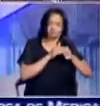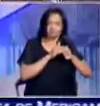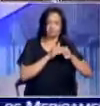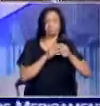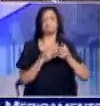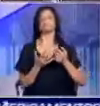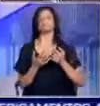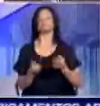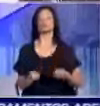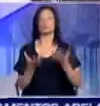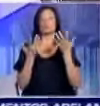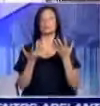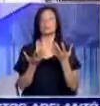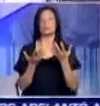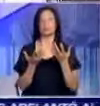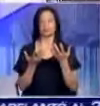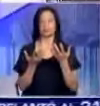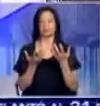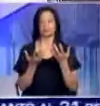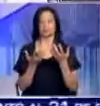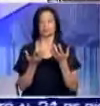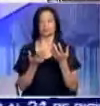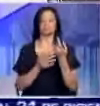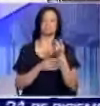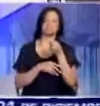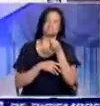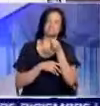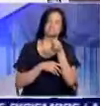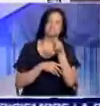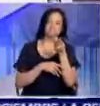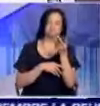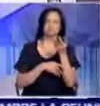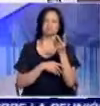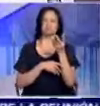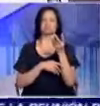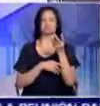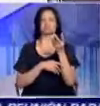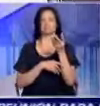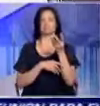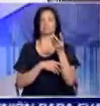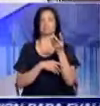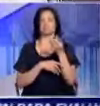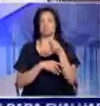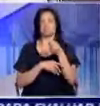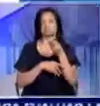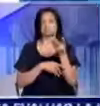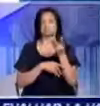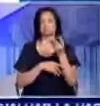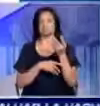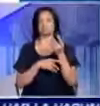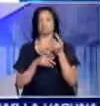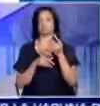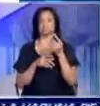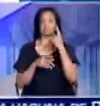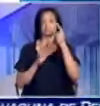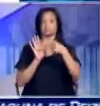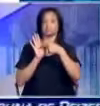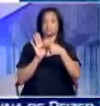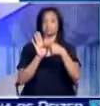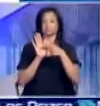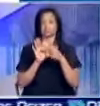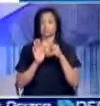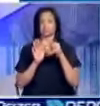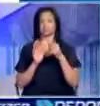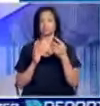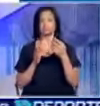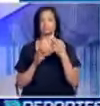encerrado solo unas horitas unas horitas Ahí está en el gráfico mírenlo